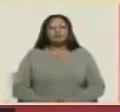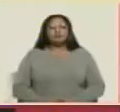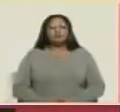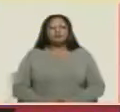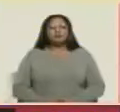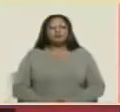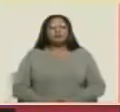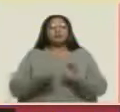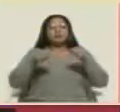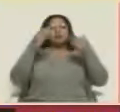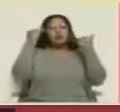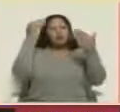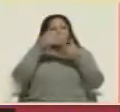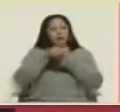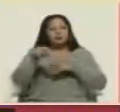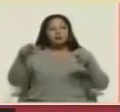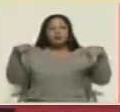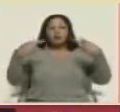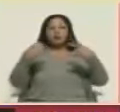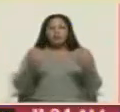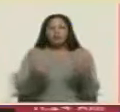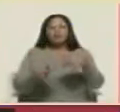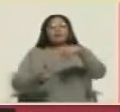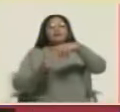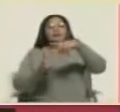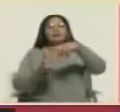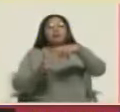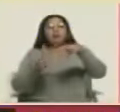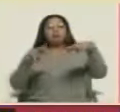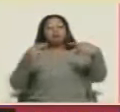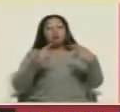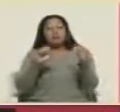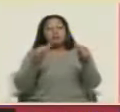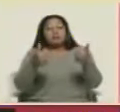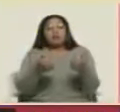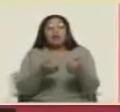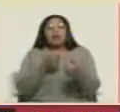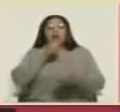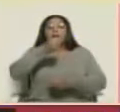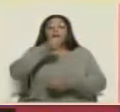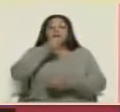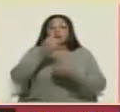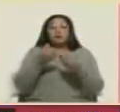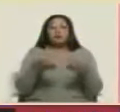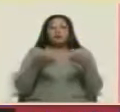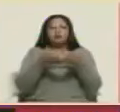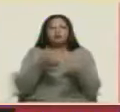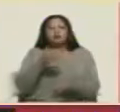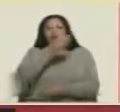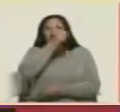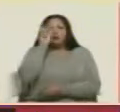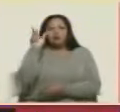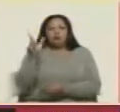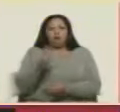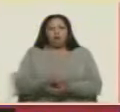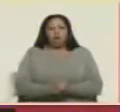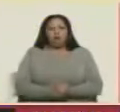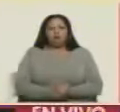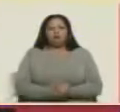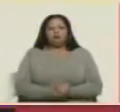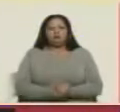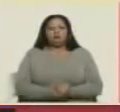Así es, saludamos a las personas que están en sintonía de Venezolana de Televisión. Inicia la rueda de prensa del Partido Socialista Unido de Venezuela,